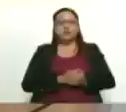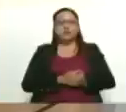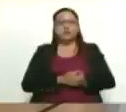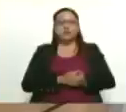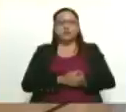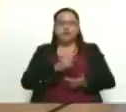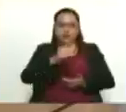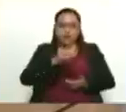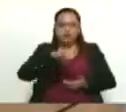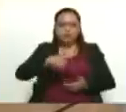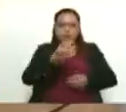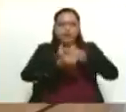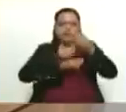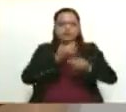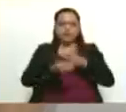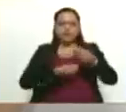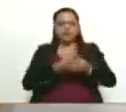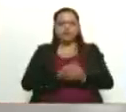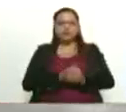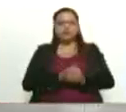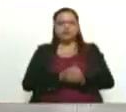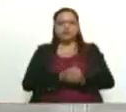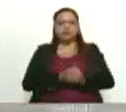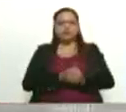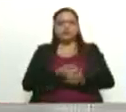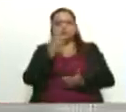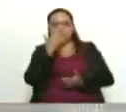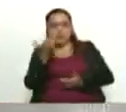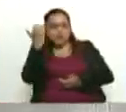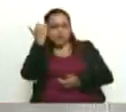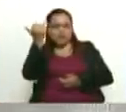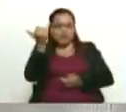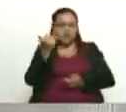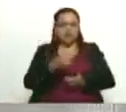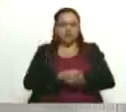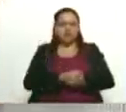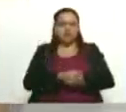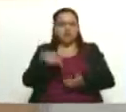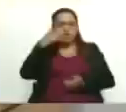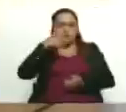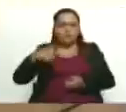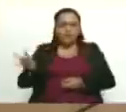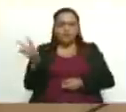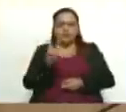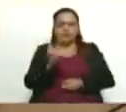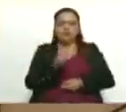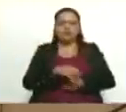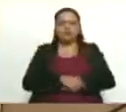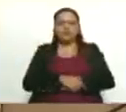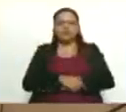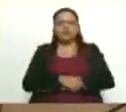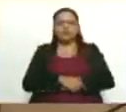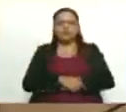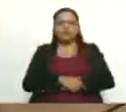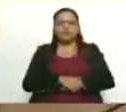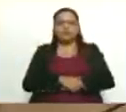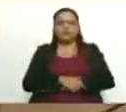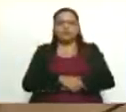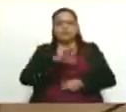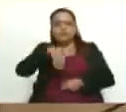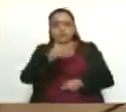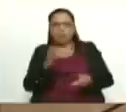van a generar una buena opinión del pueblo de Venezuela para